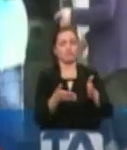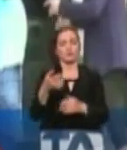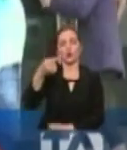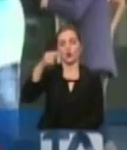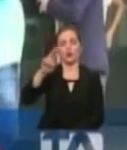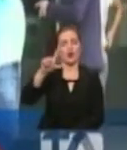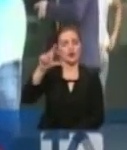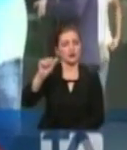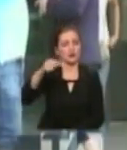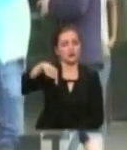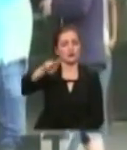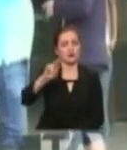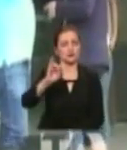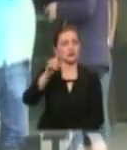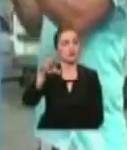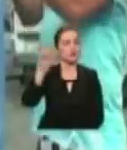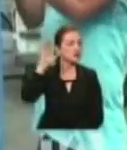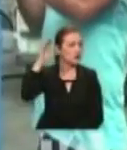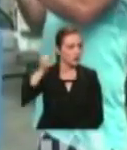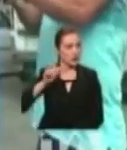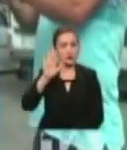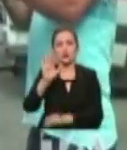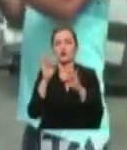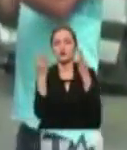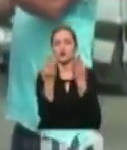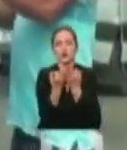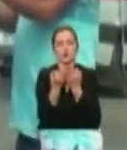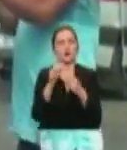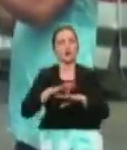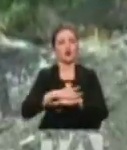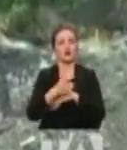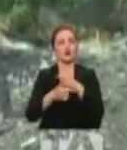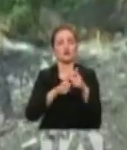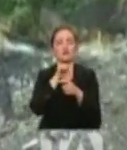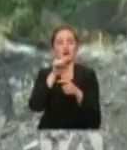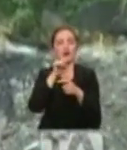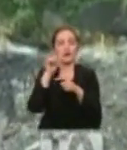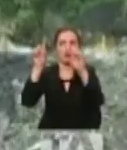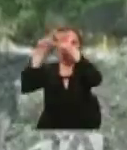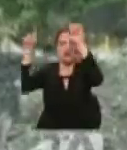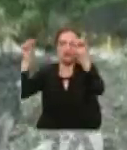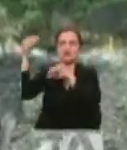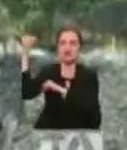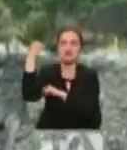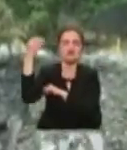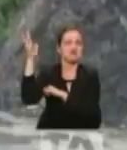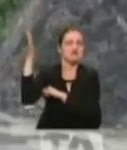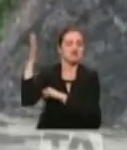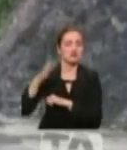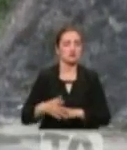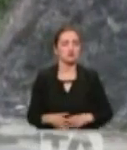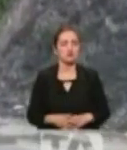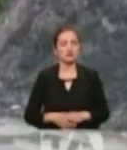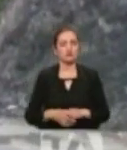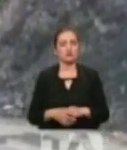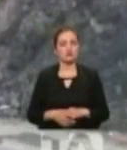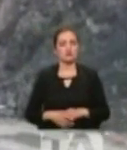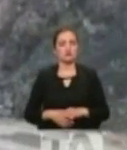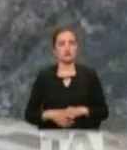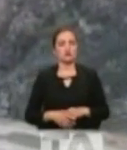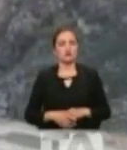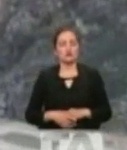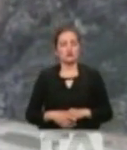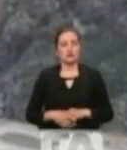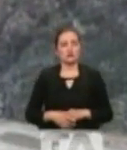Gualaquiza-Cuenca. Familiares del fallecido manifiestan que el hecho se habría producido por falta de señales de tránsito en la vía. Ahí está un hueco que